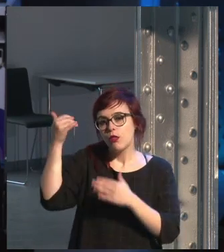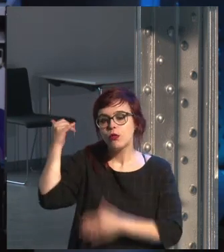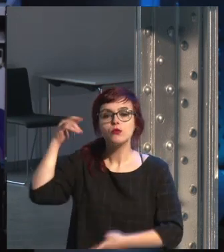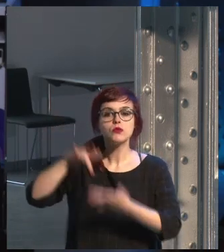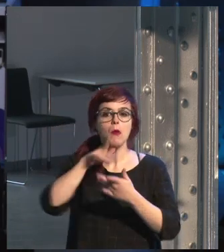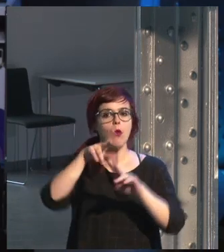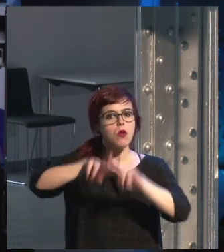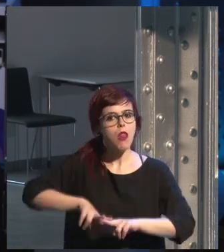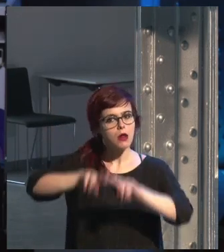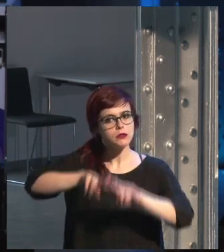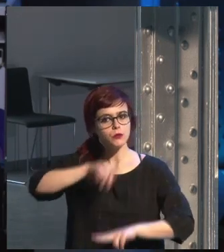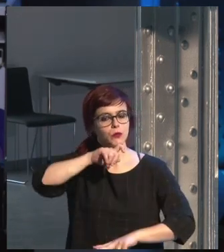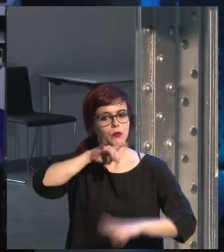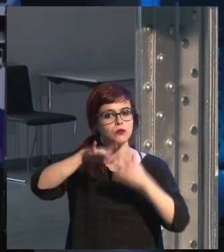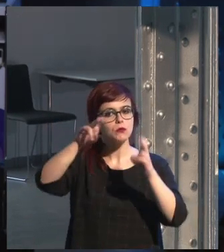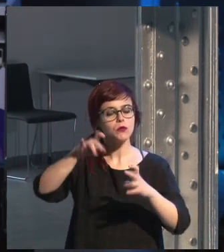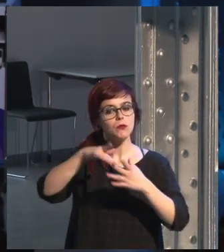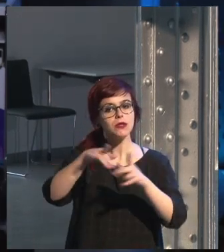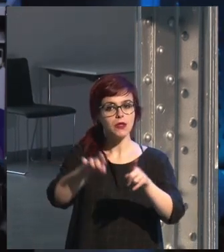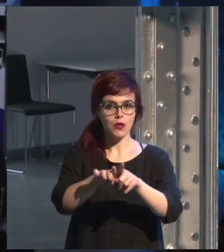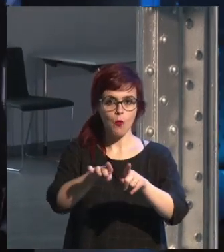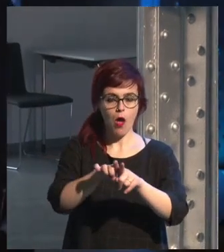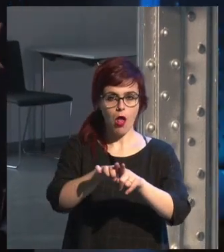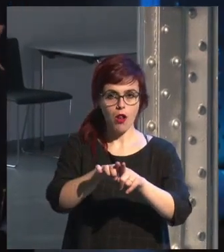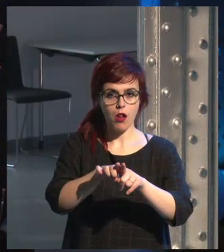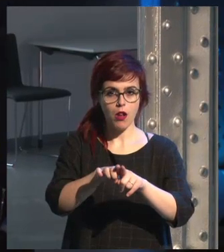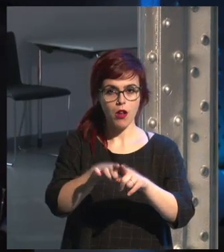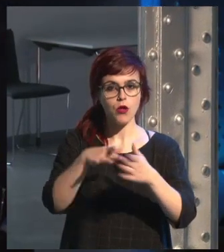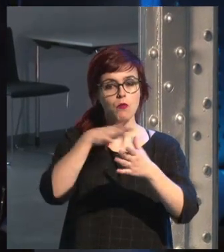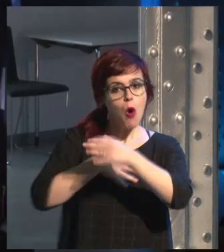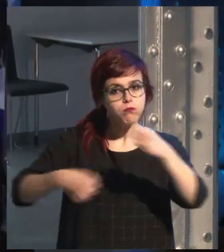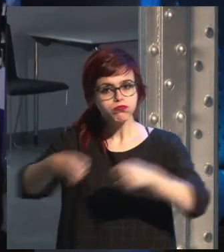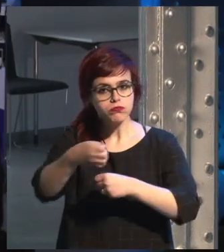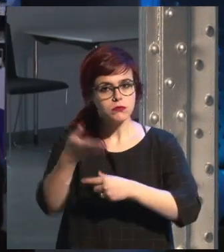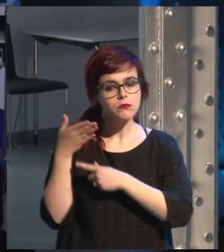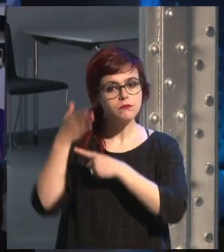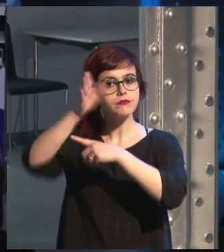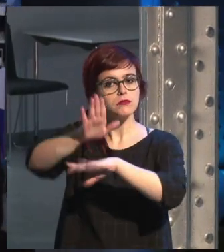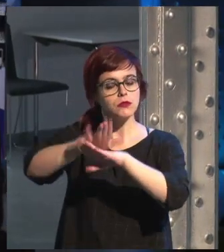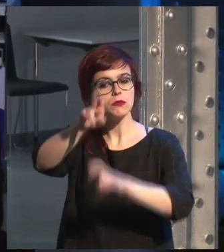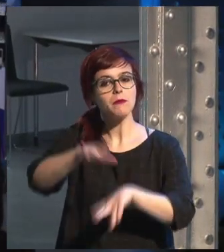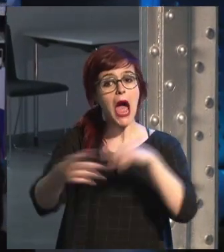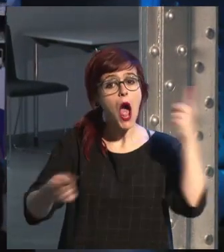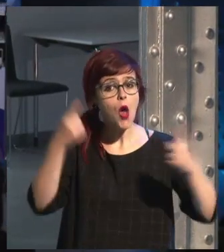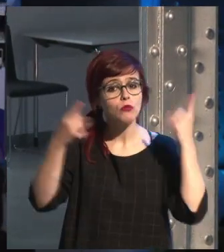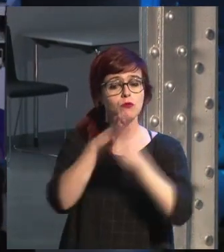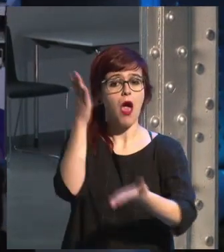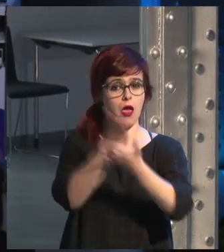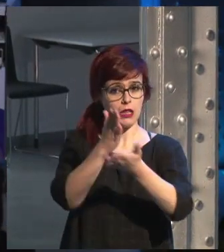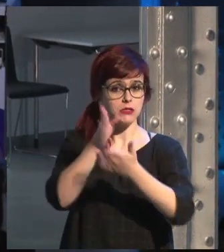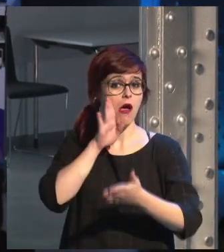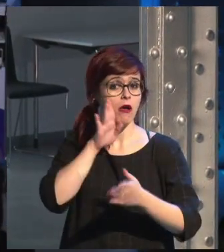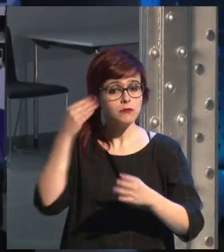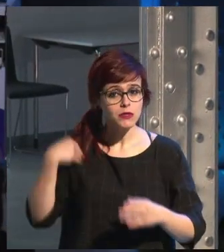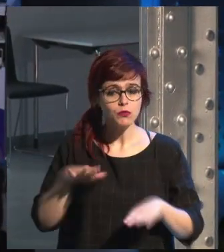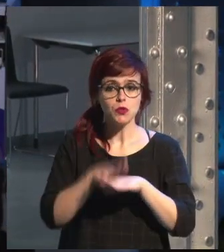cómo sí que les ponía, bueno, sí que les ponía en el lugar del otro, y sí que consideraban que a muchos chicos de la clase, que igual